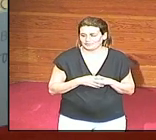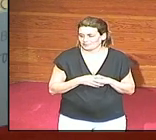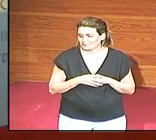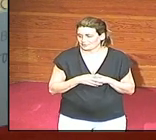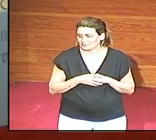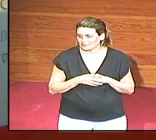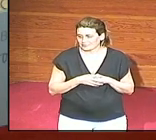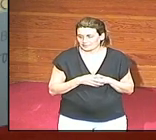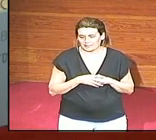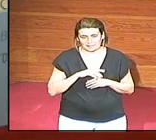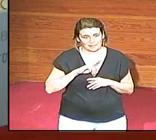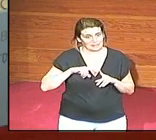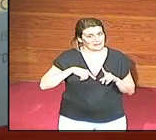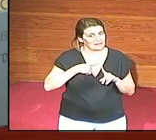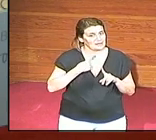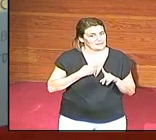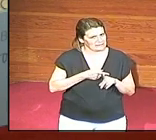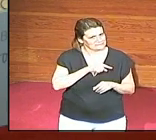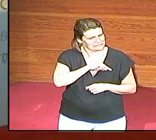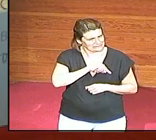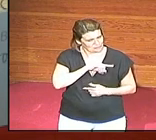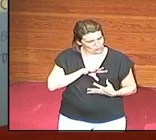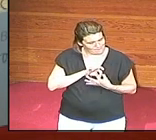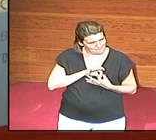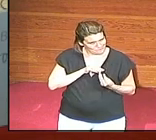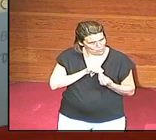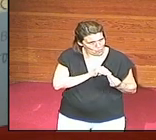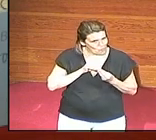y sobre todo hay un sentimiento común que es